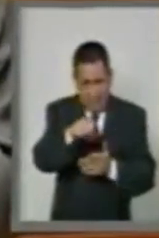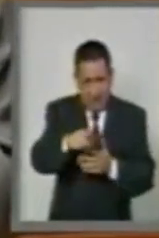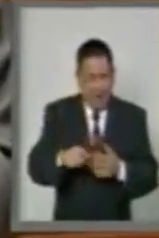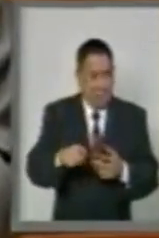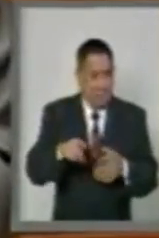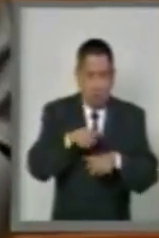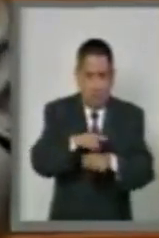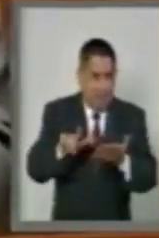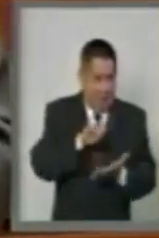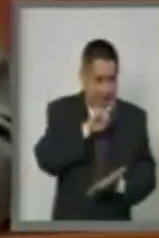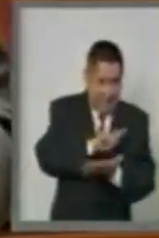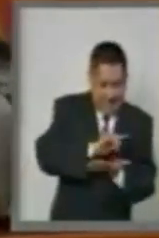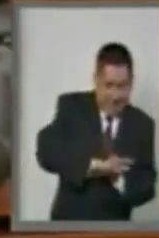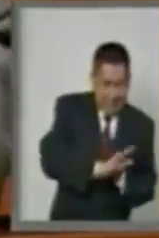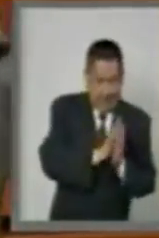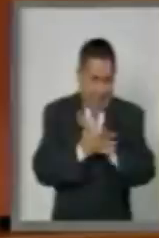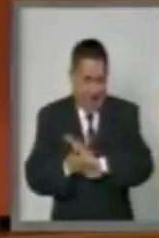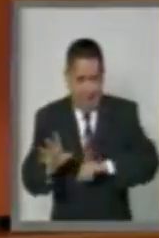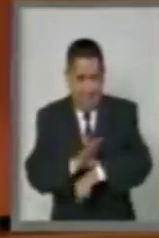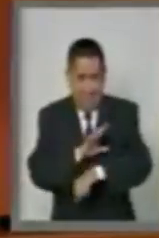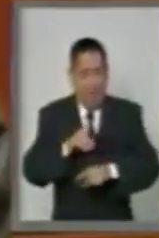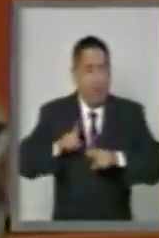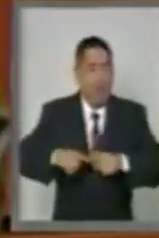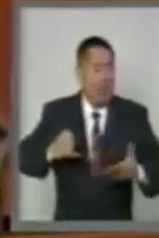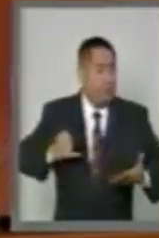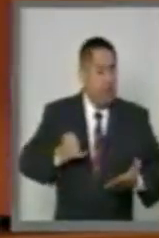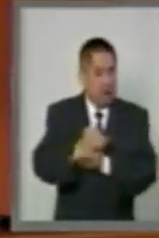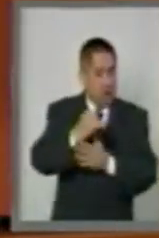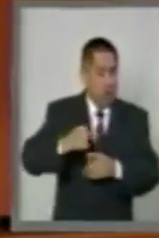reforma energética fue una decisión